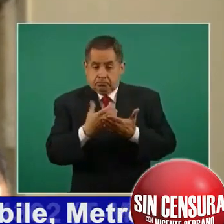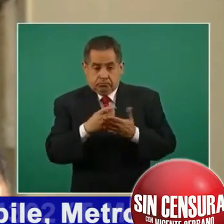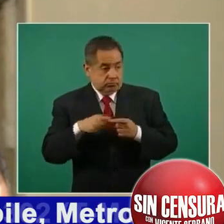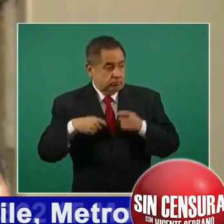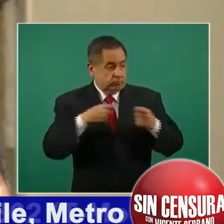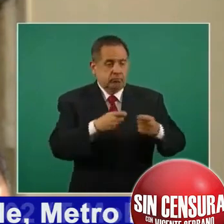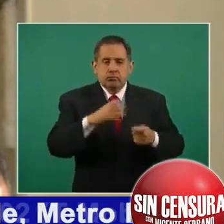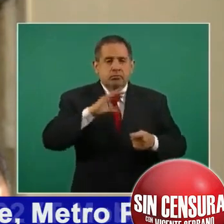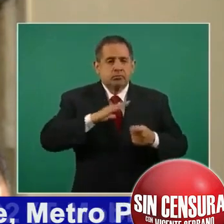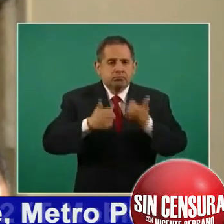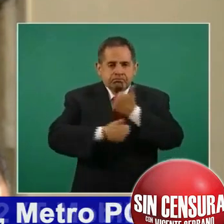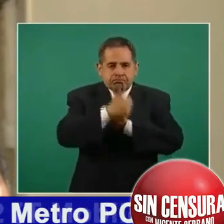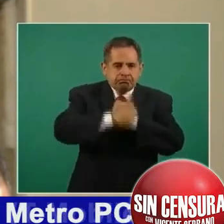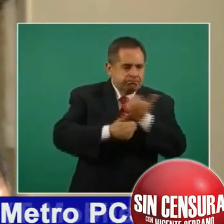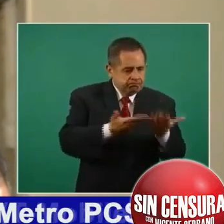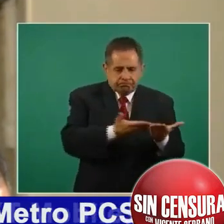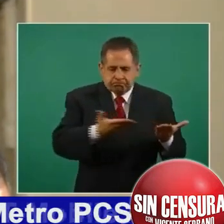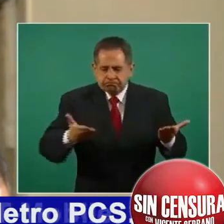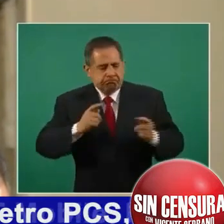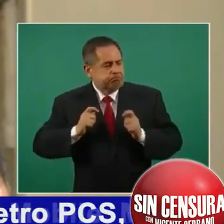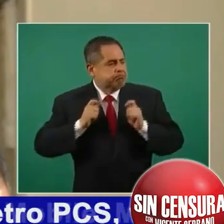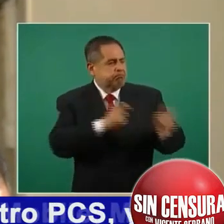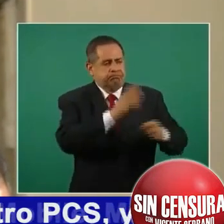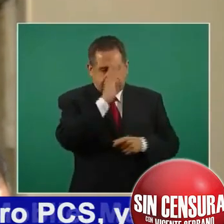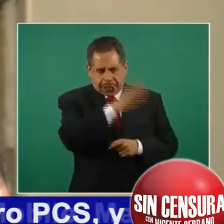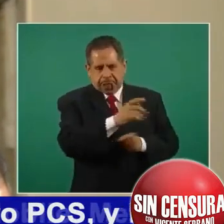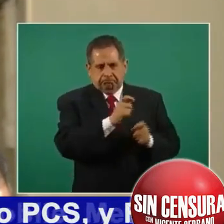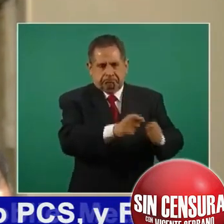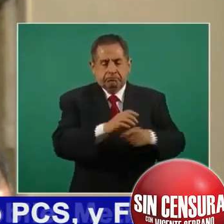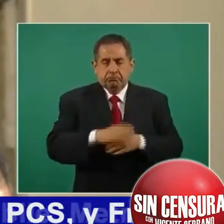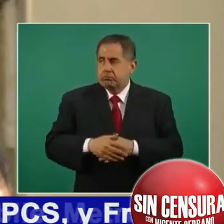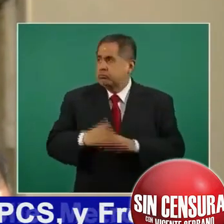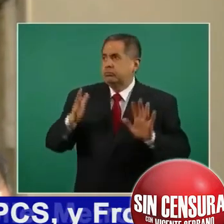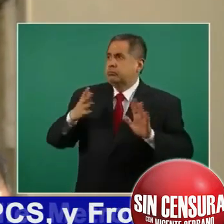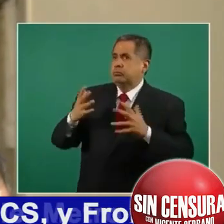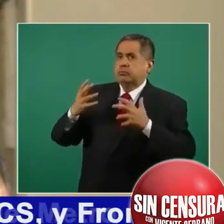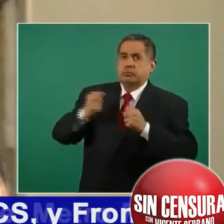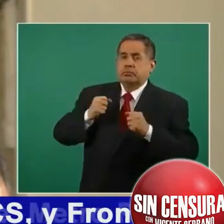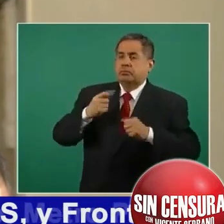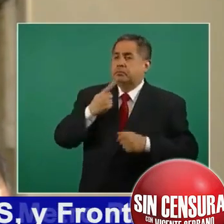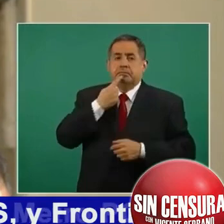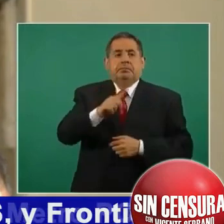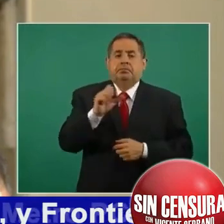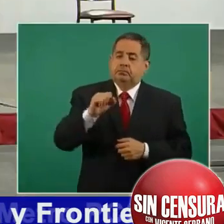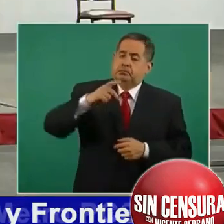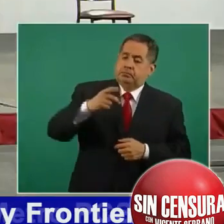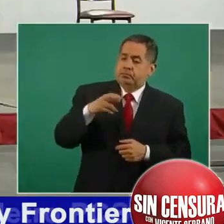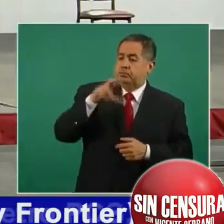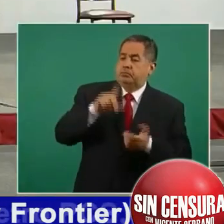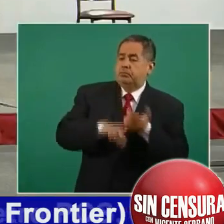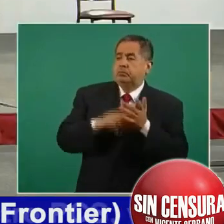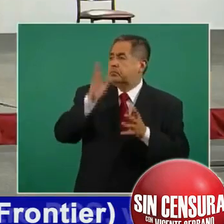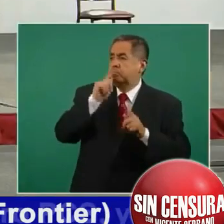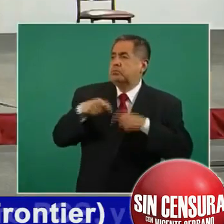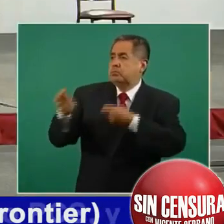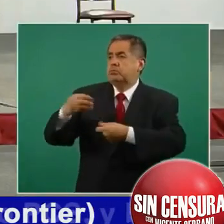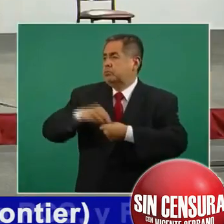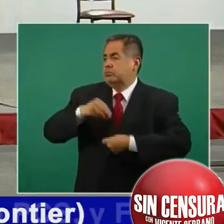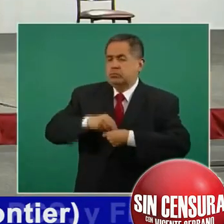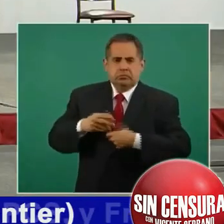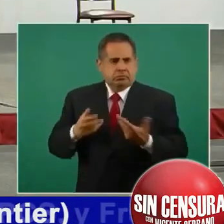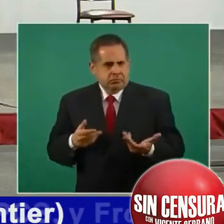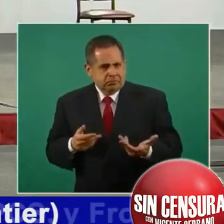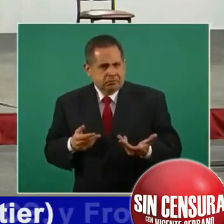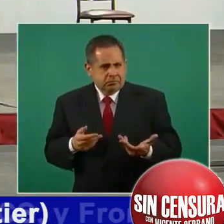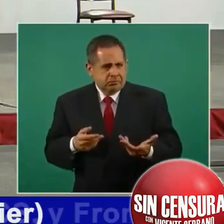licitar y estos contratos se ampararon bajo el supuesto de seguridad nacional para no informar qué era lo que se estaba contratando. Y resulta